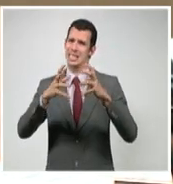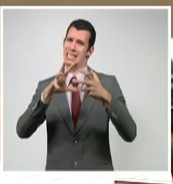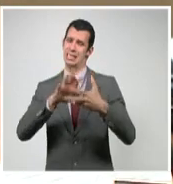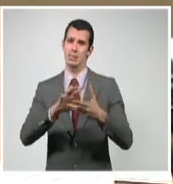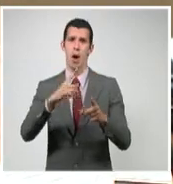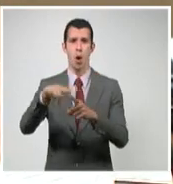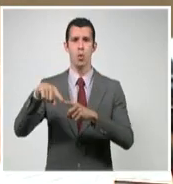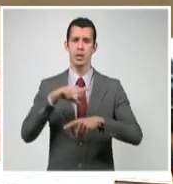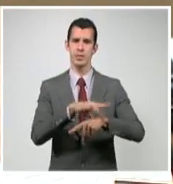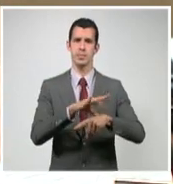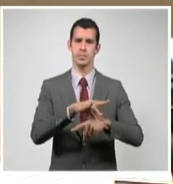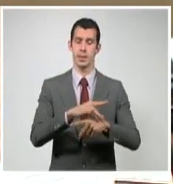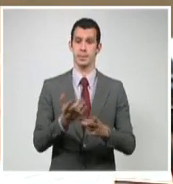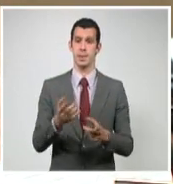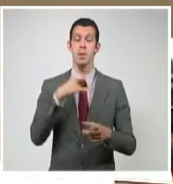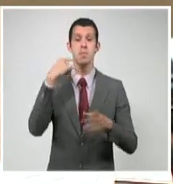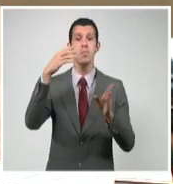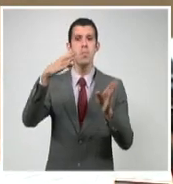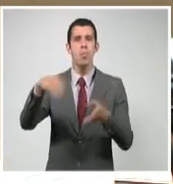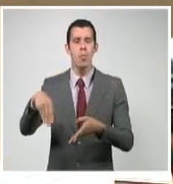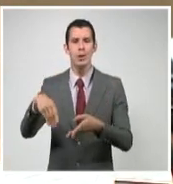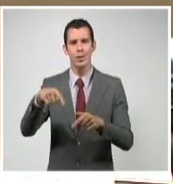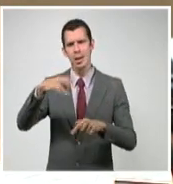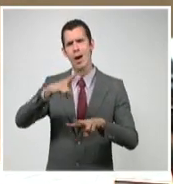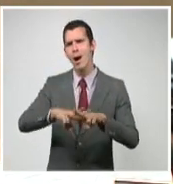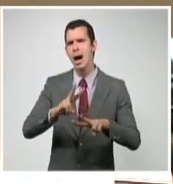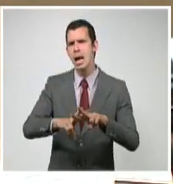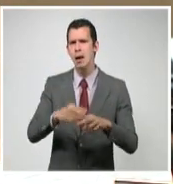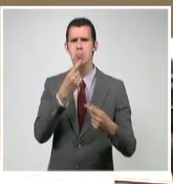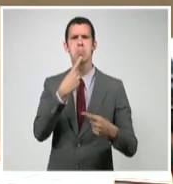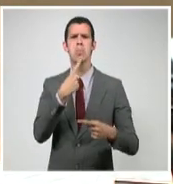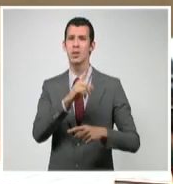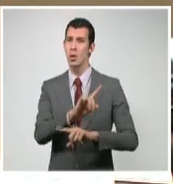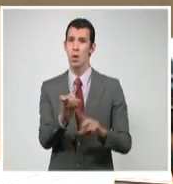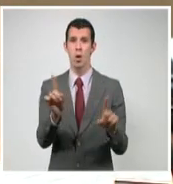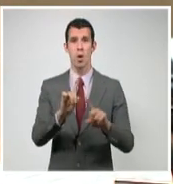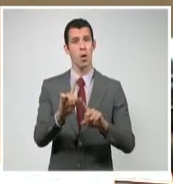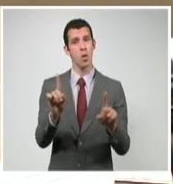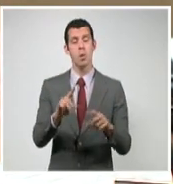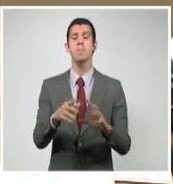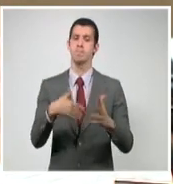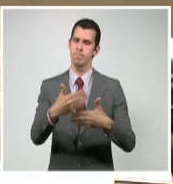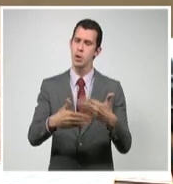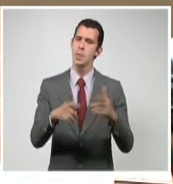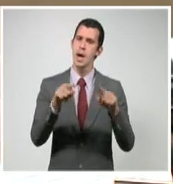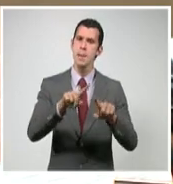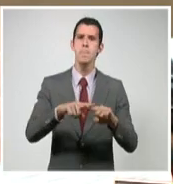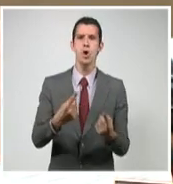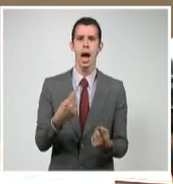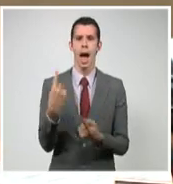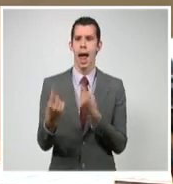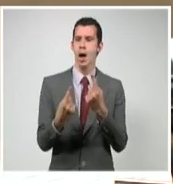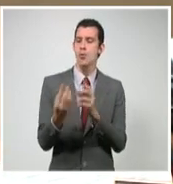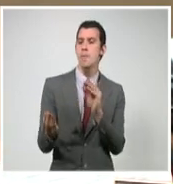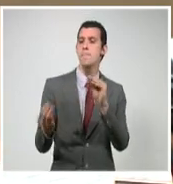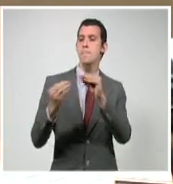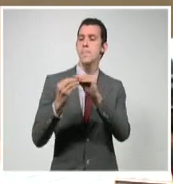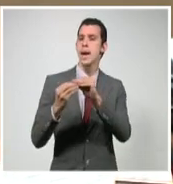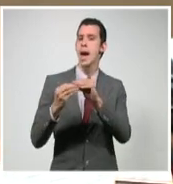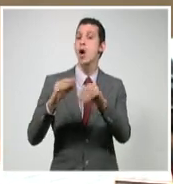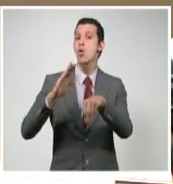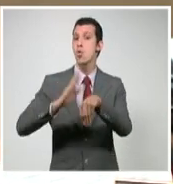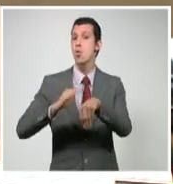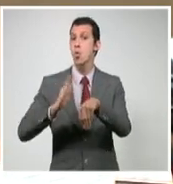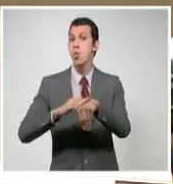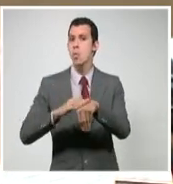problemas porque hay contar que supuestamente debiera ser el ingreso domiciliario y han perdido tiempo en llegar